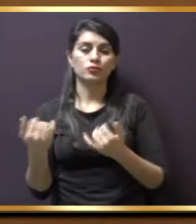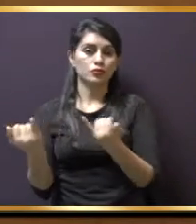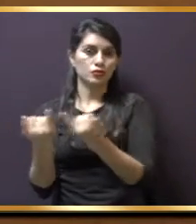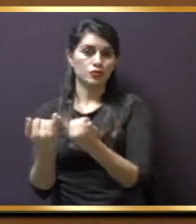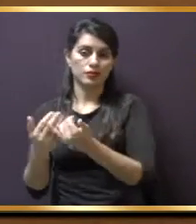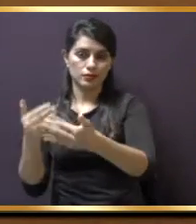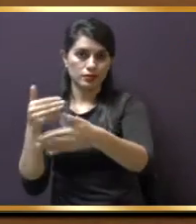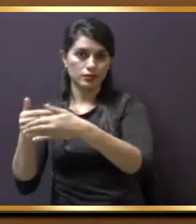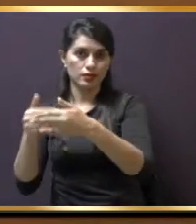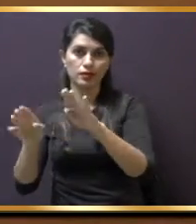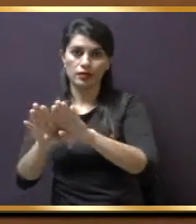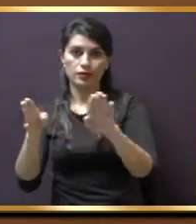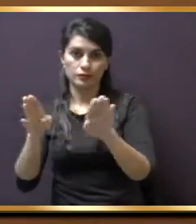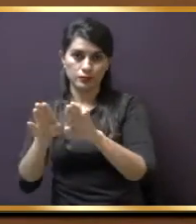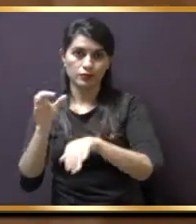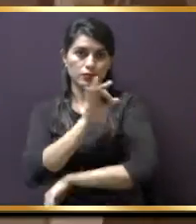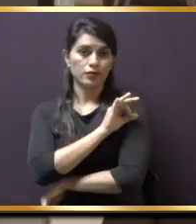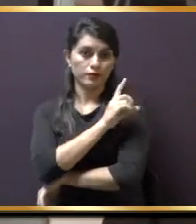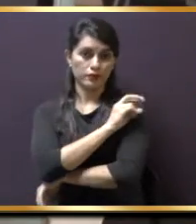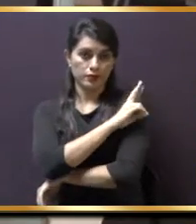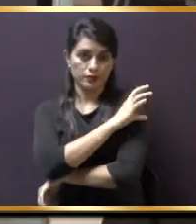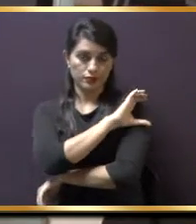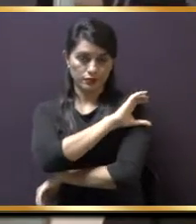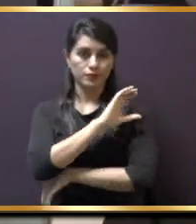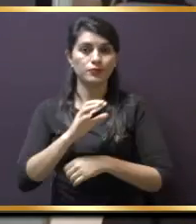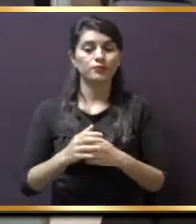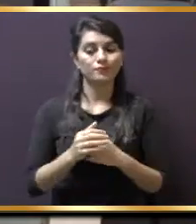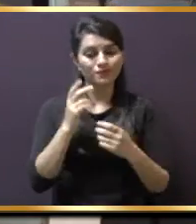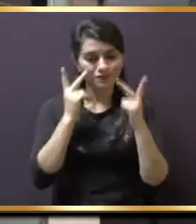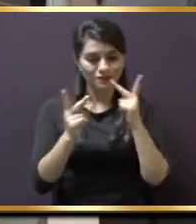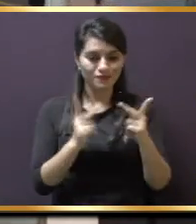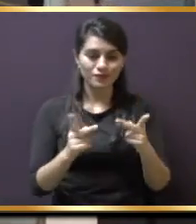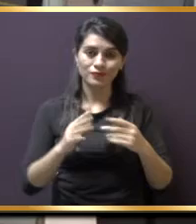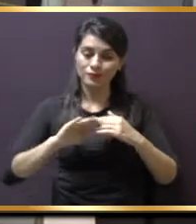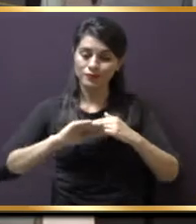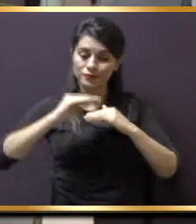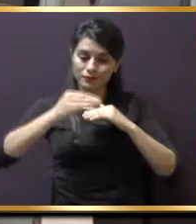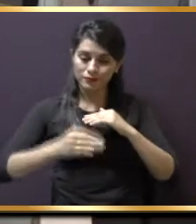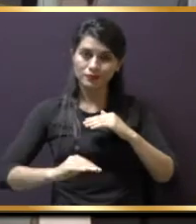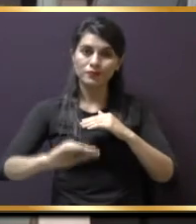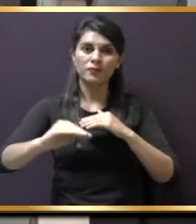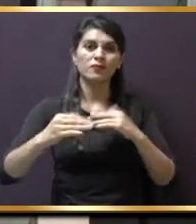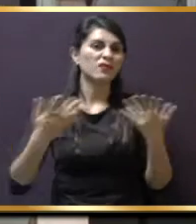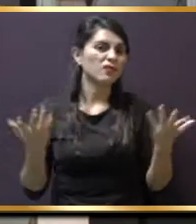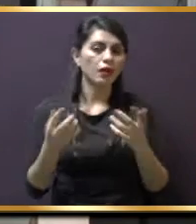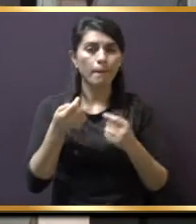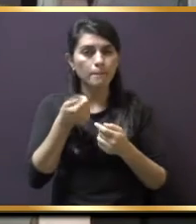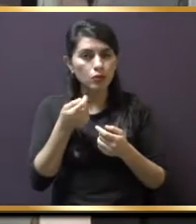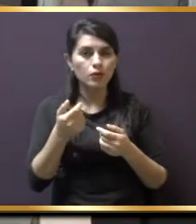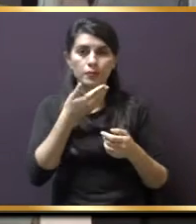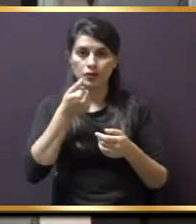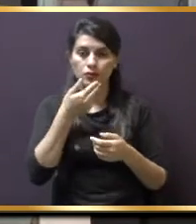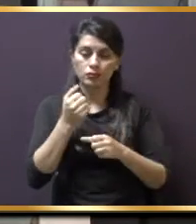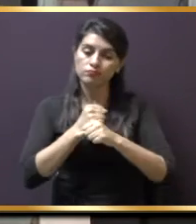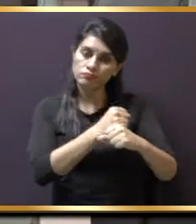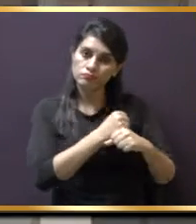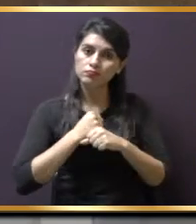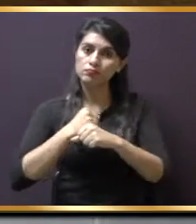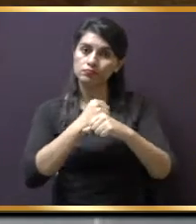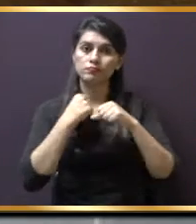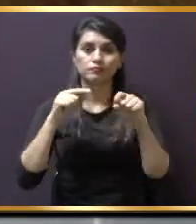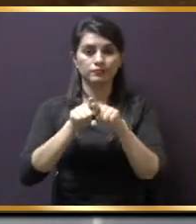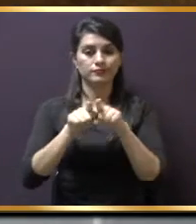portón, a ambos lados del bulevar. Entonces creemos que con esa cantidad de reductores se protege la vida de